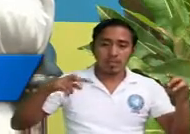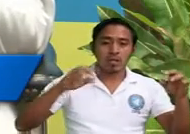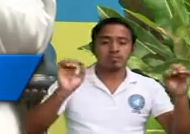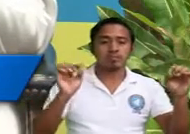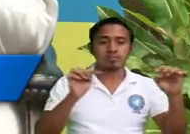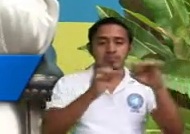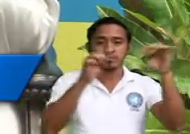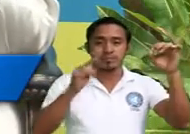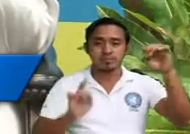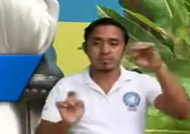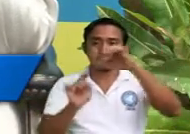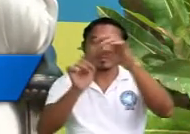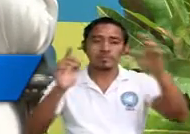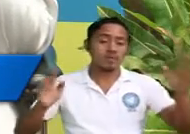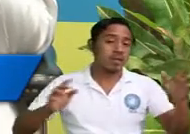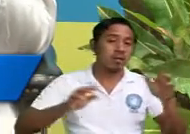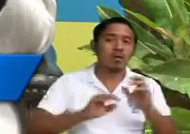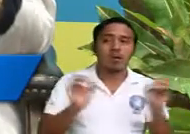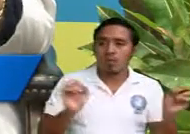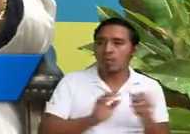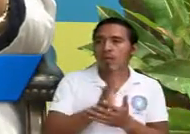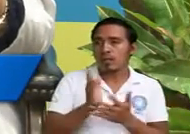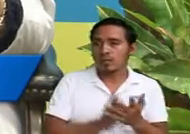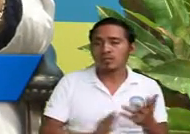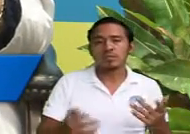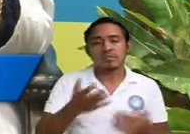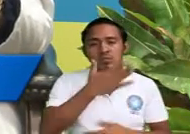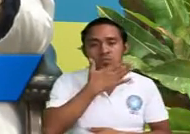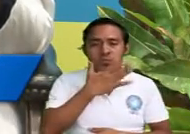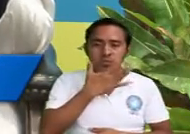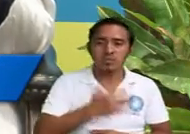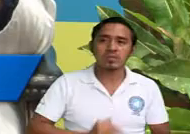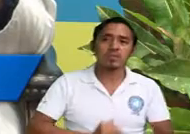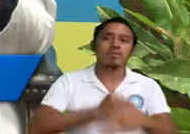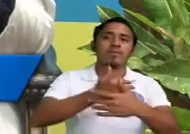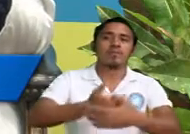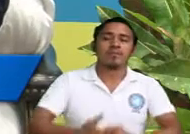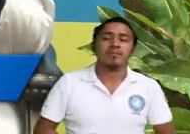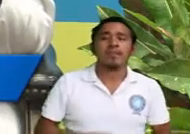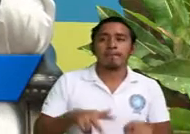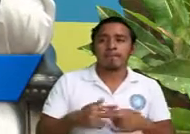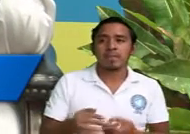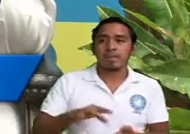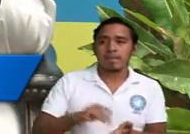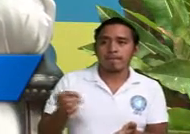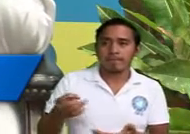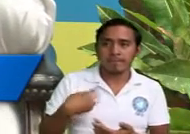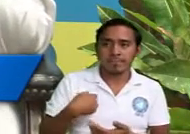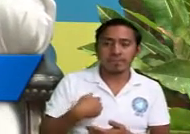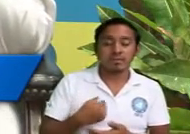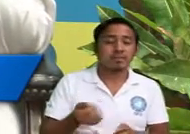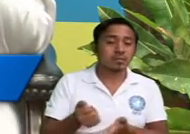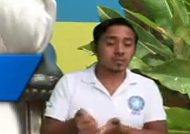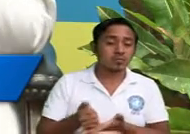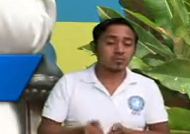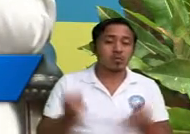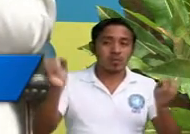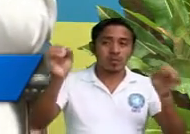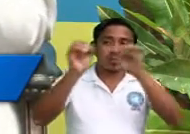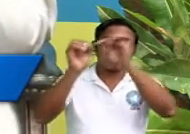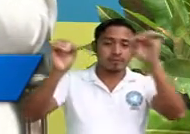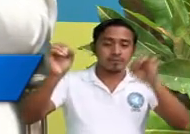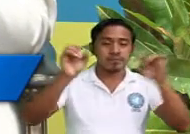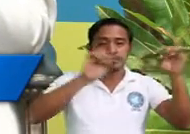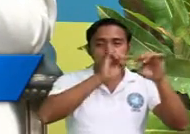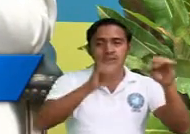O también puede pasar en esas pacientes a las que les cuesta quedar embarazada y toman medicamentos como inductores de la ovulación o que se someten